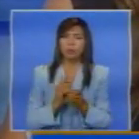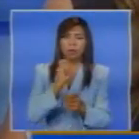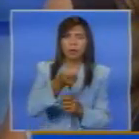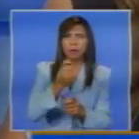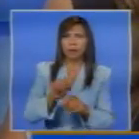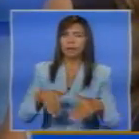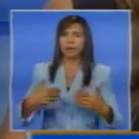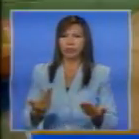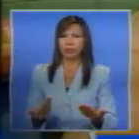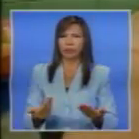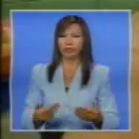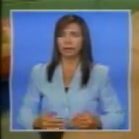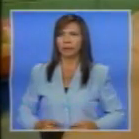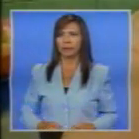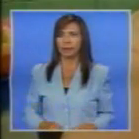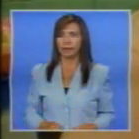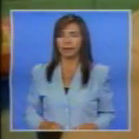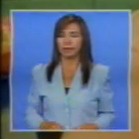aportaciones.